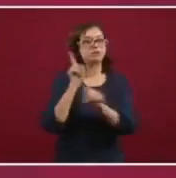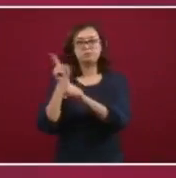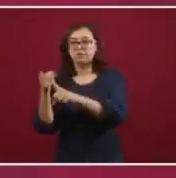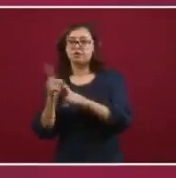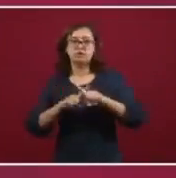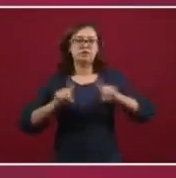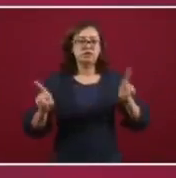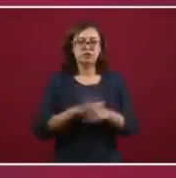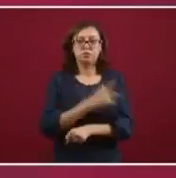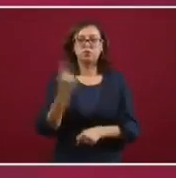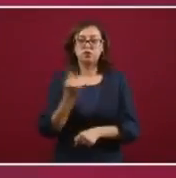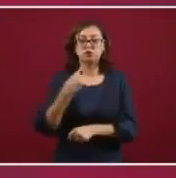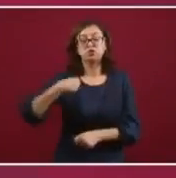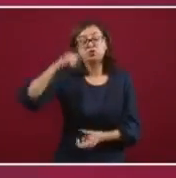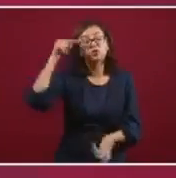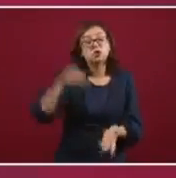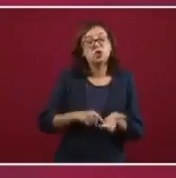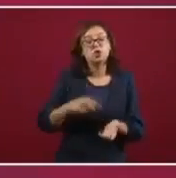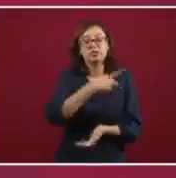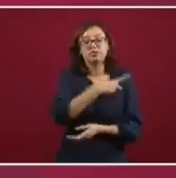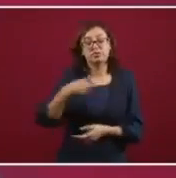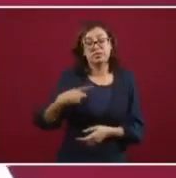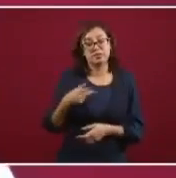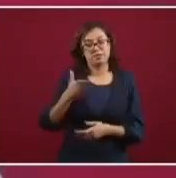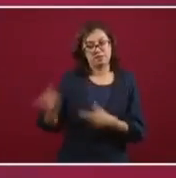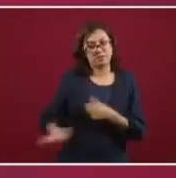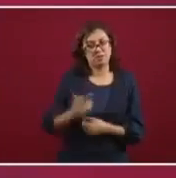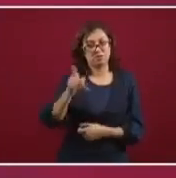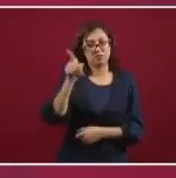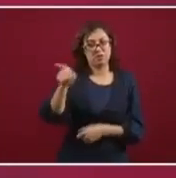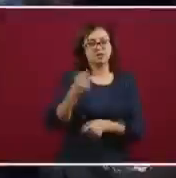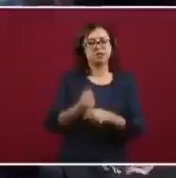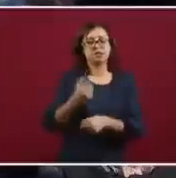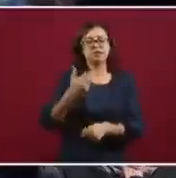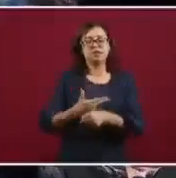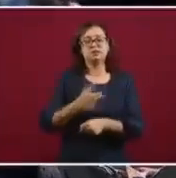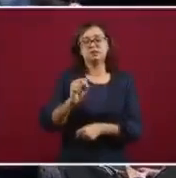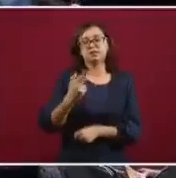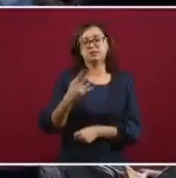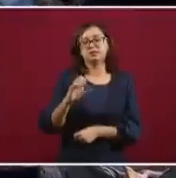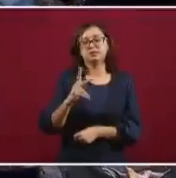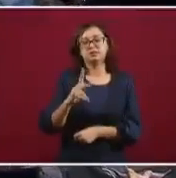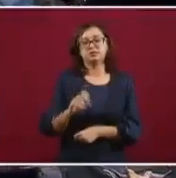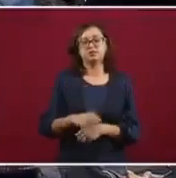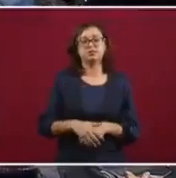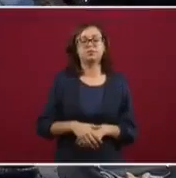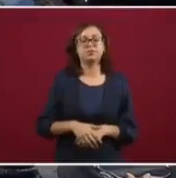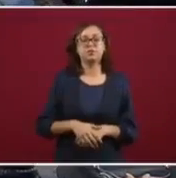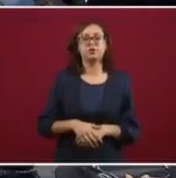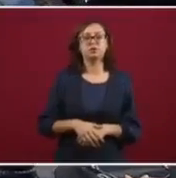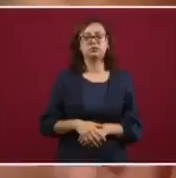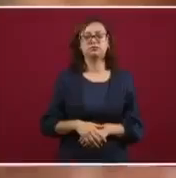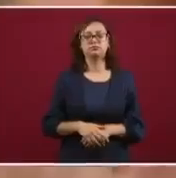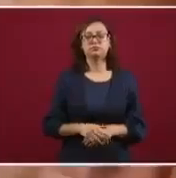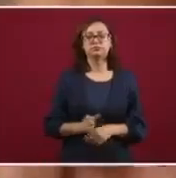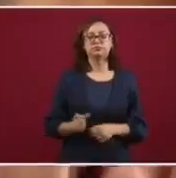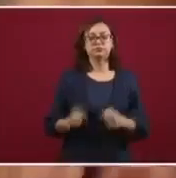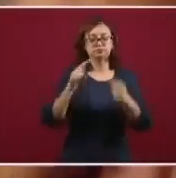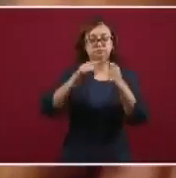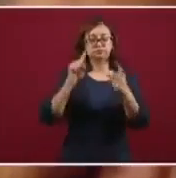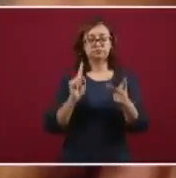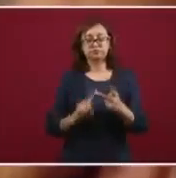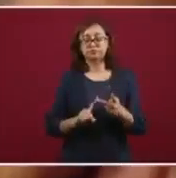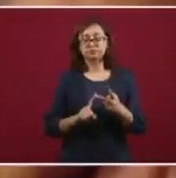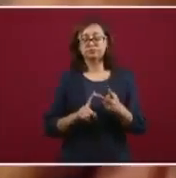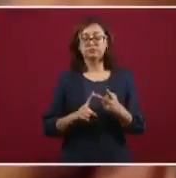meta, yo creo que la instancia adecuada sea la propia Secretaría. ¿Cuánto esperaría recaudar adicional por estos dos, al cerrar